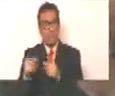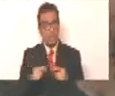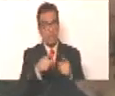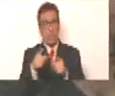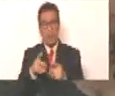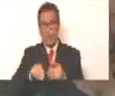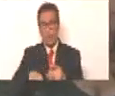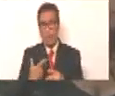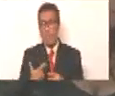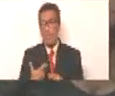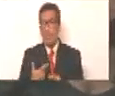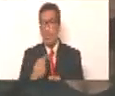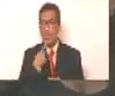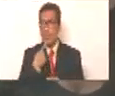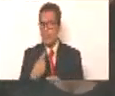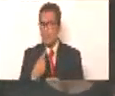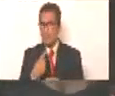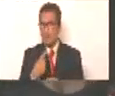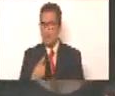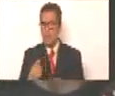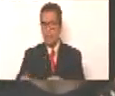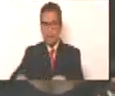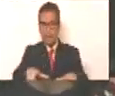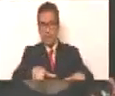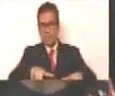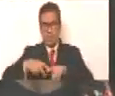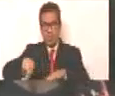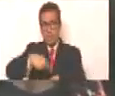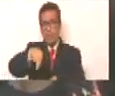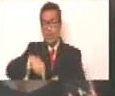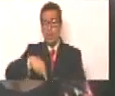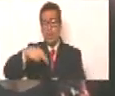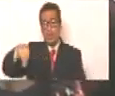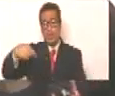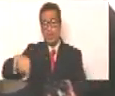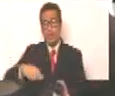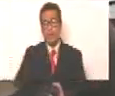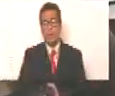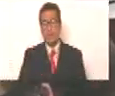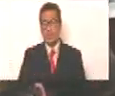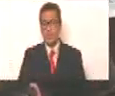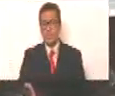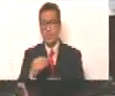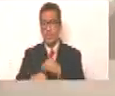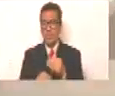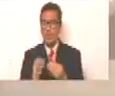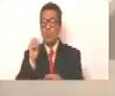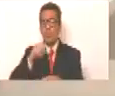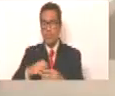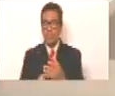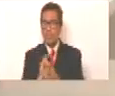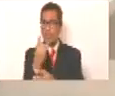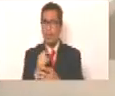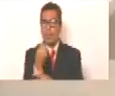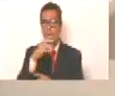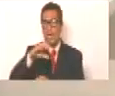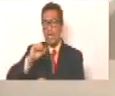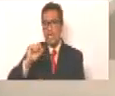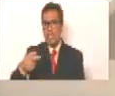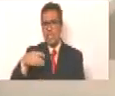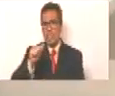emitir opinión con relación a las zonas del territorio nacional aptas para siembra y cultivo del ágave cocuy, de acuerdo